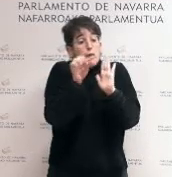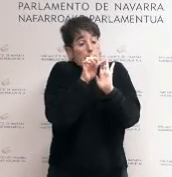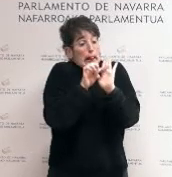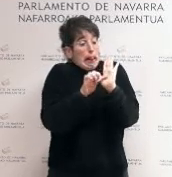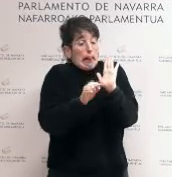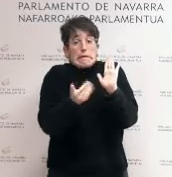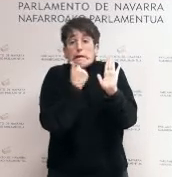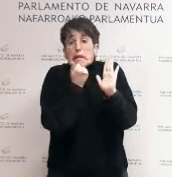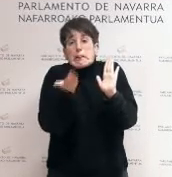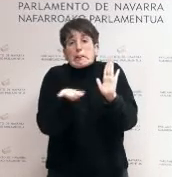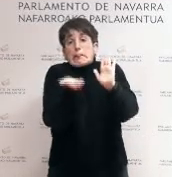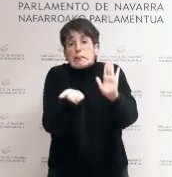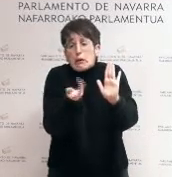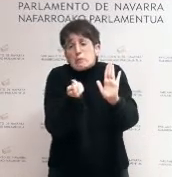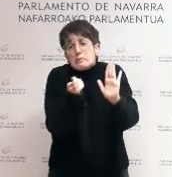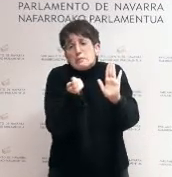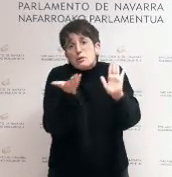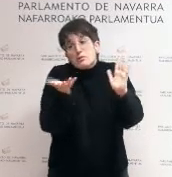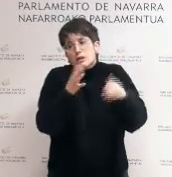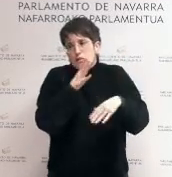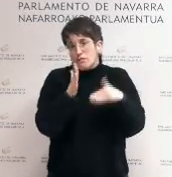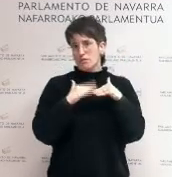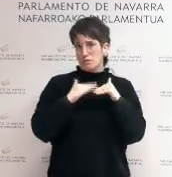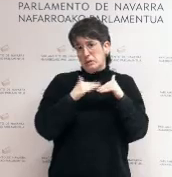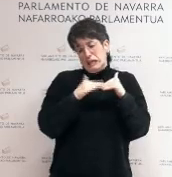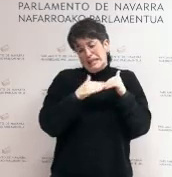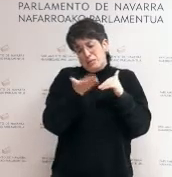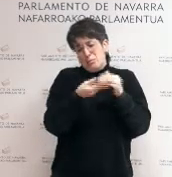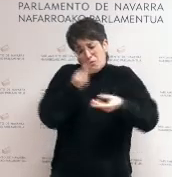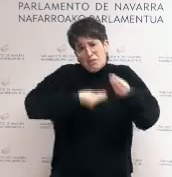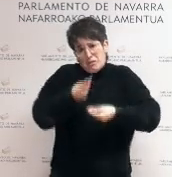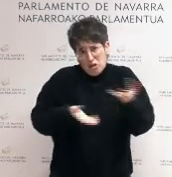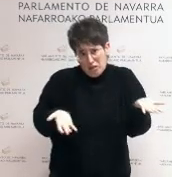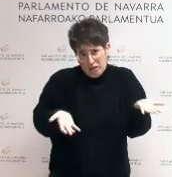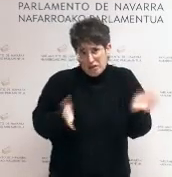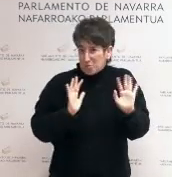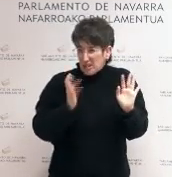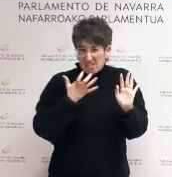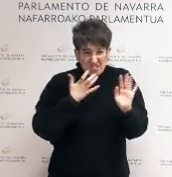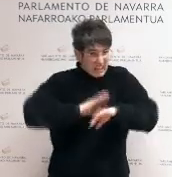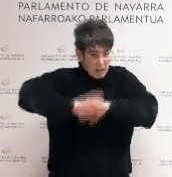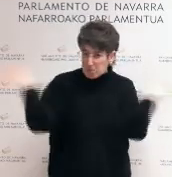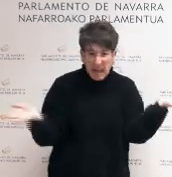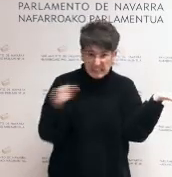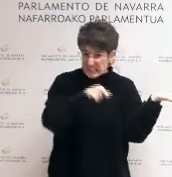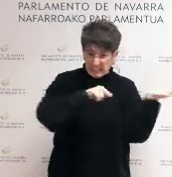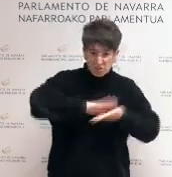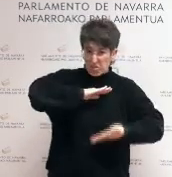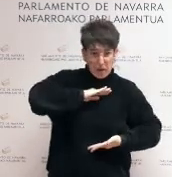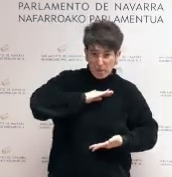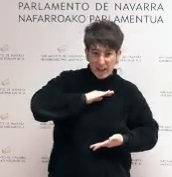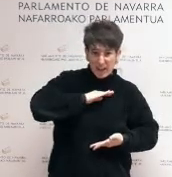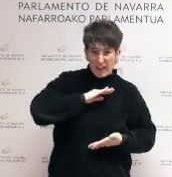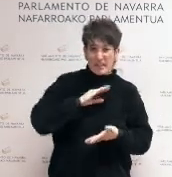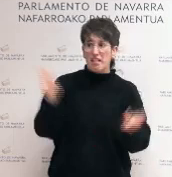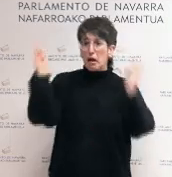alcance, porque menos es nada. Pero si esta es la capacidad que demuestran ustedes ante los efectos de una